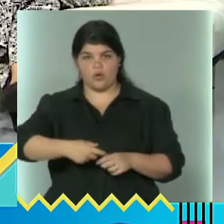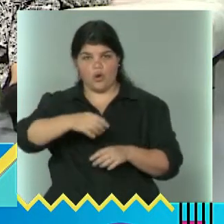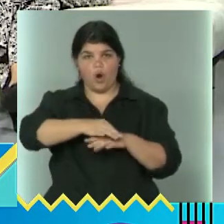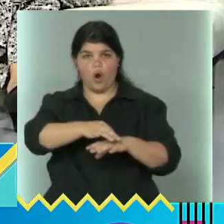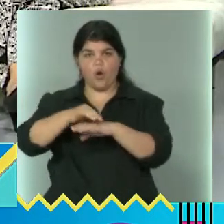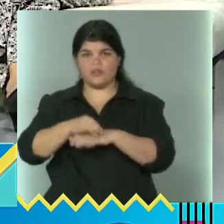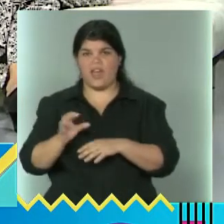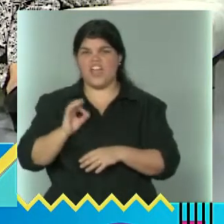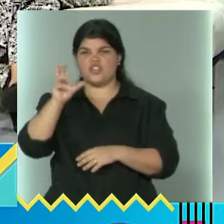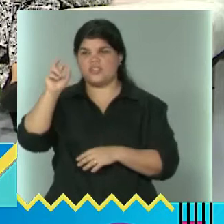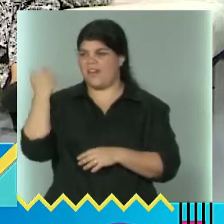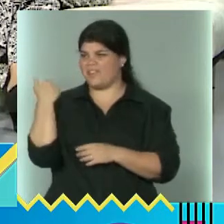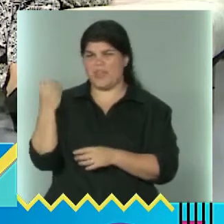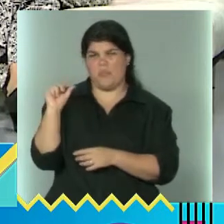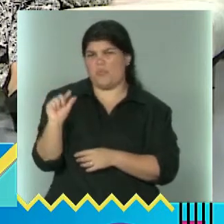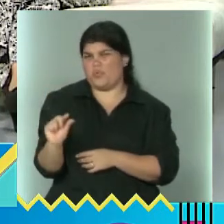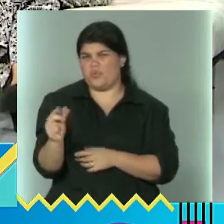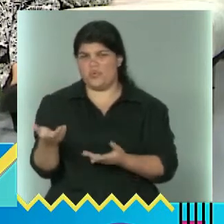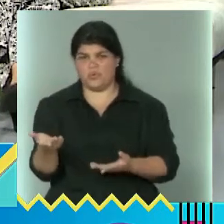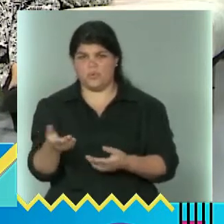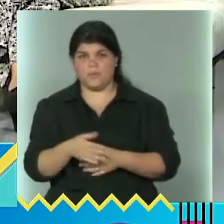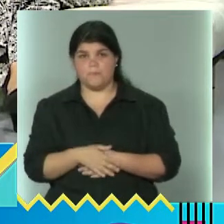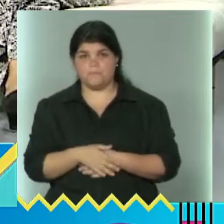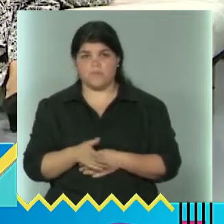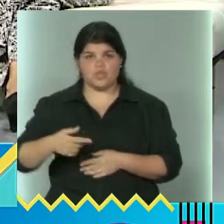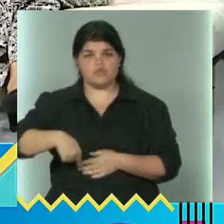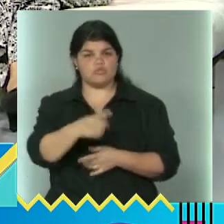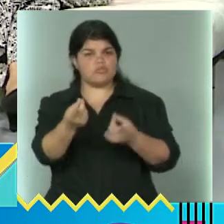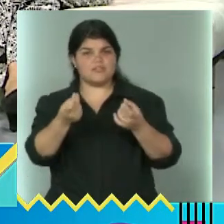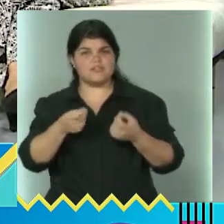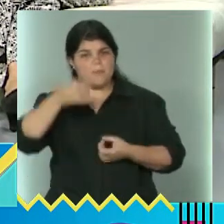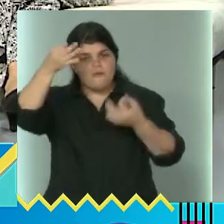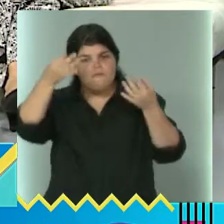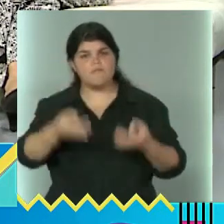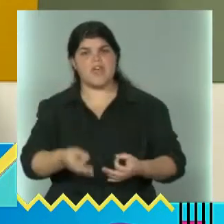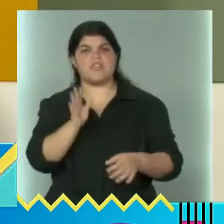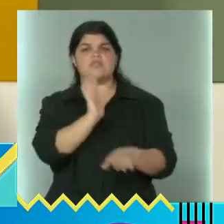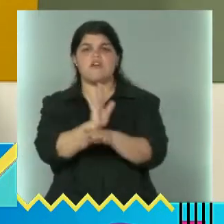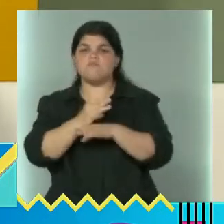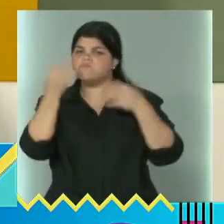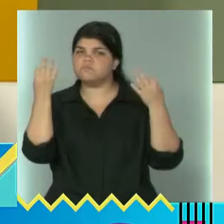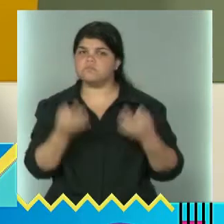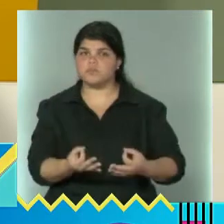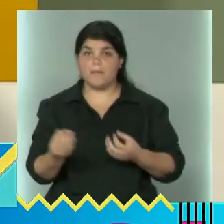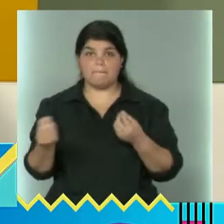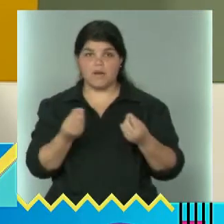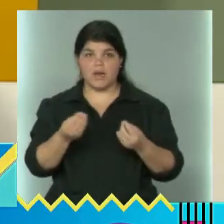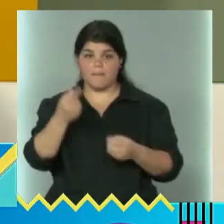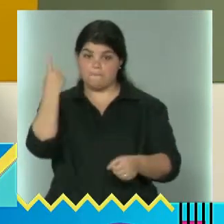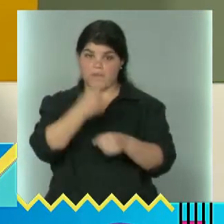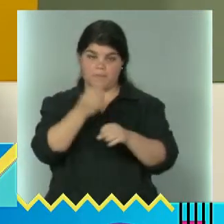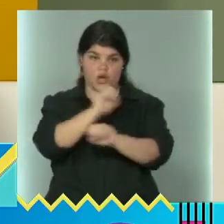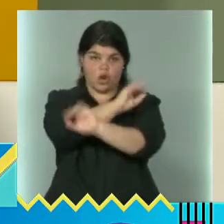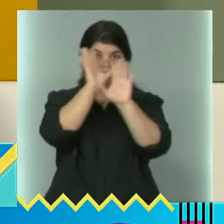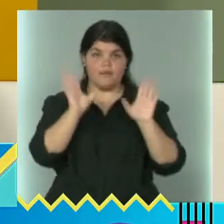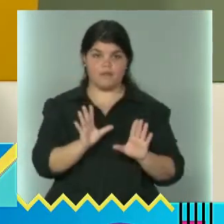profesión. Y me parece que todavía necesitamos poner los apellidos primero para tener claridad. Luego de